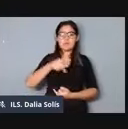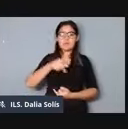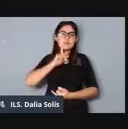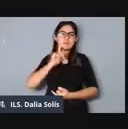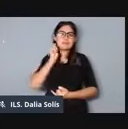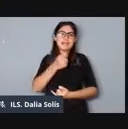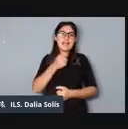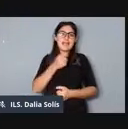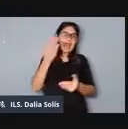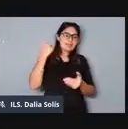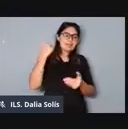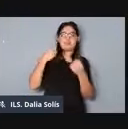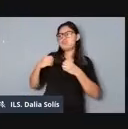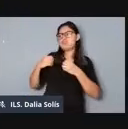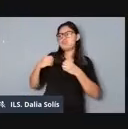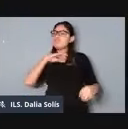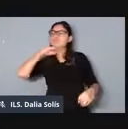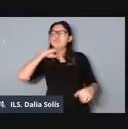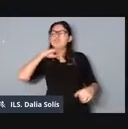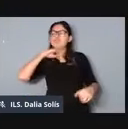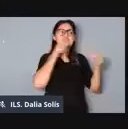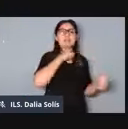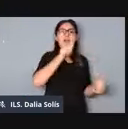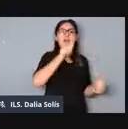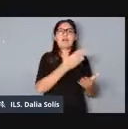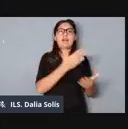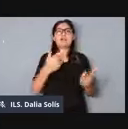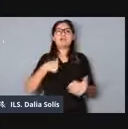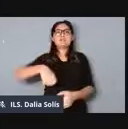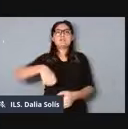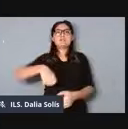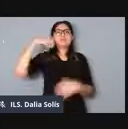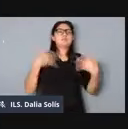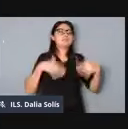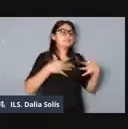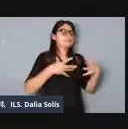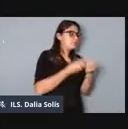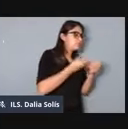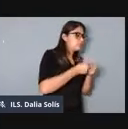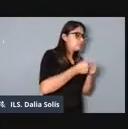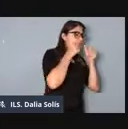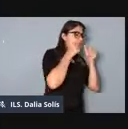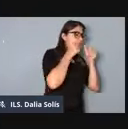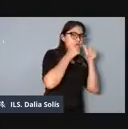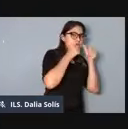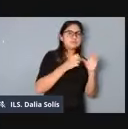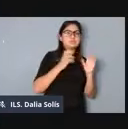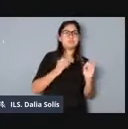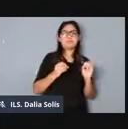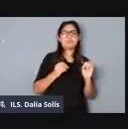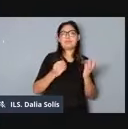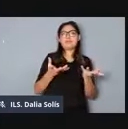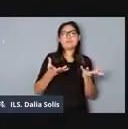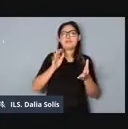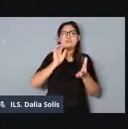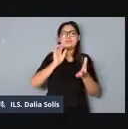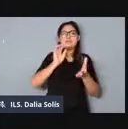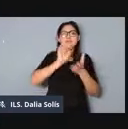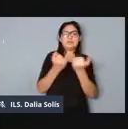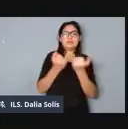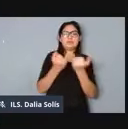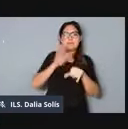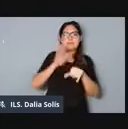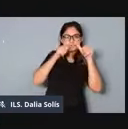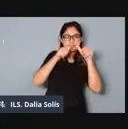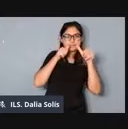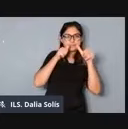disfrutar más, ¿no? Por eso es que en la etapa adulta mayor se viven más los sentimientos de culpa, porque se da uno cuenta también con la